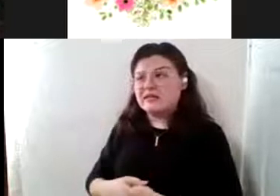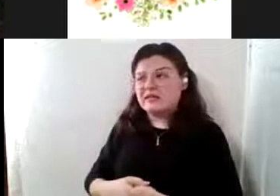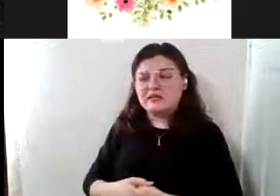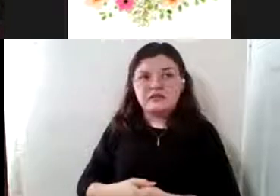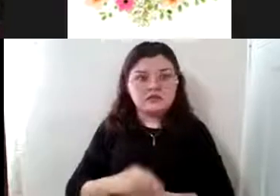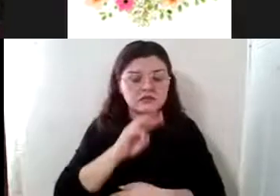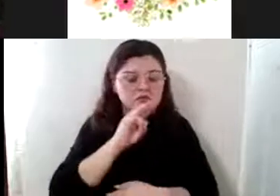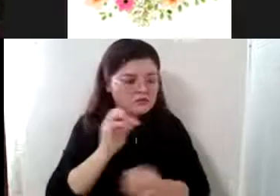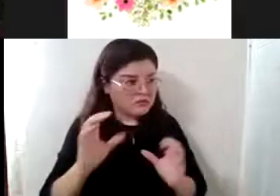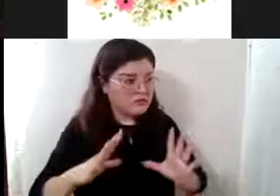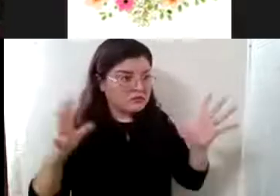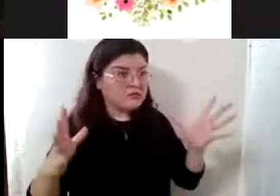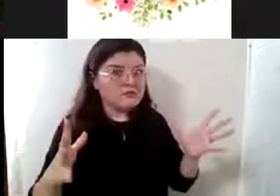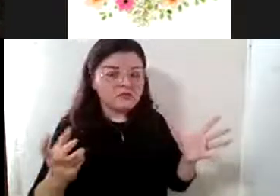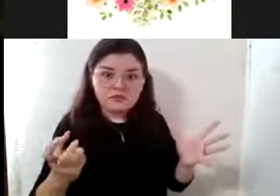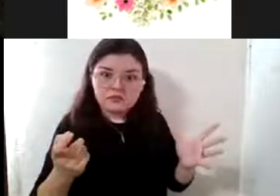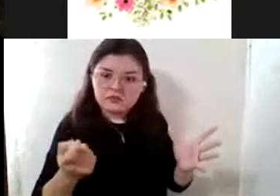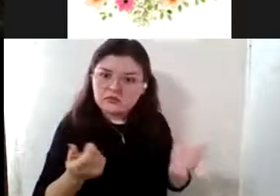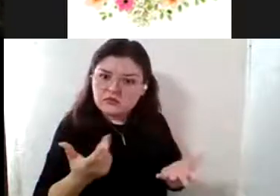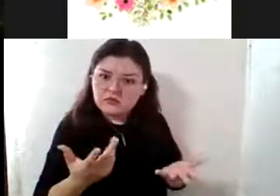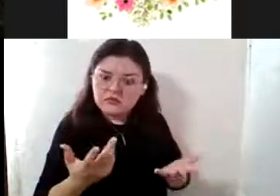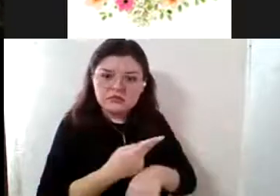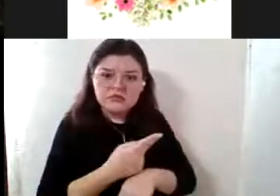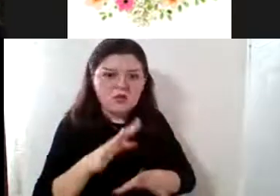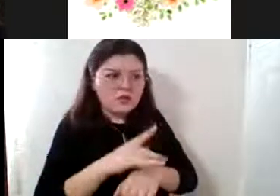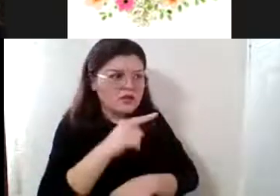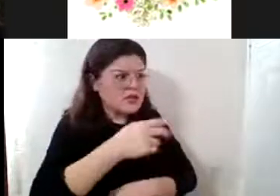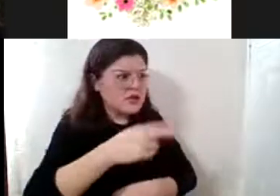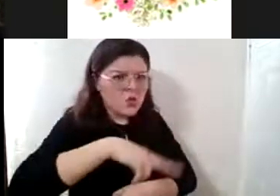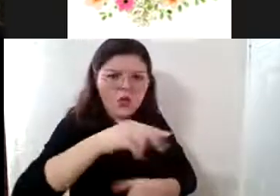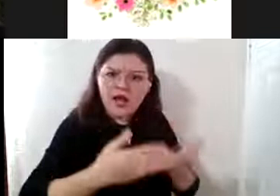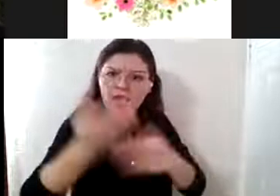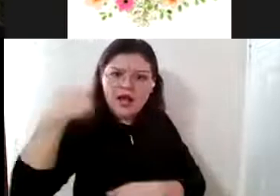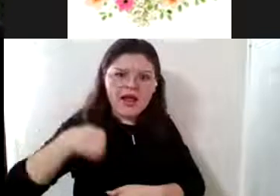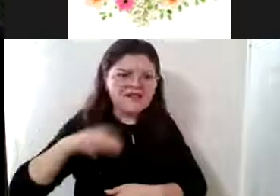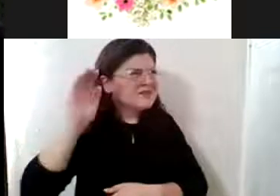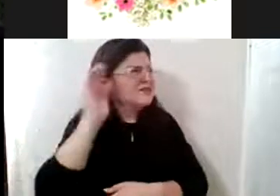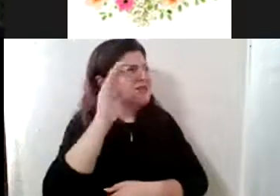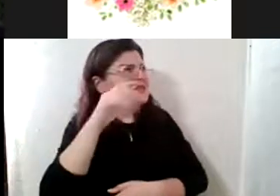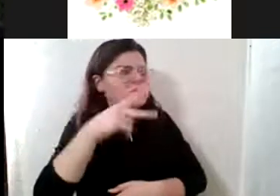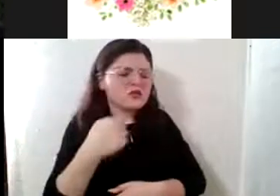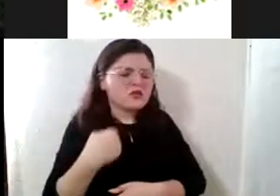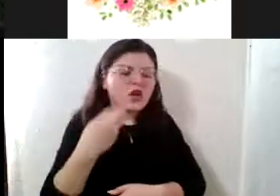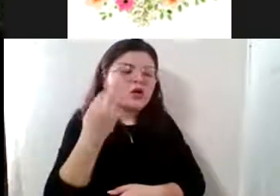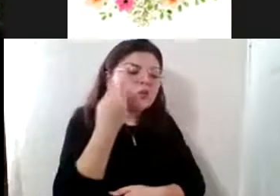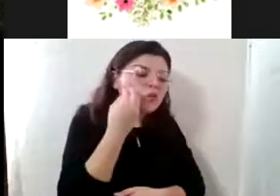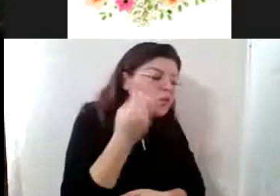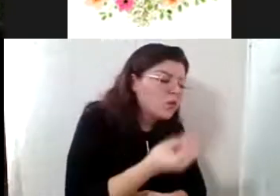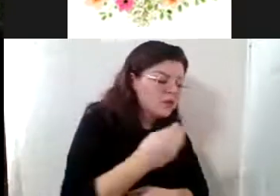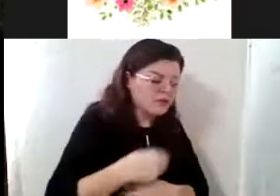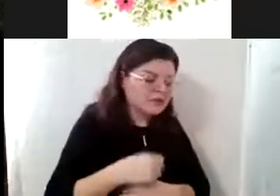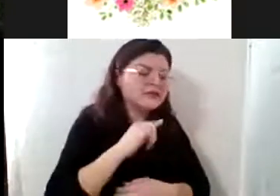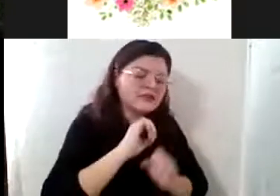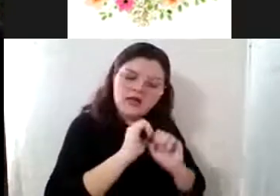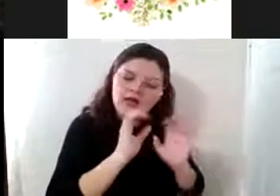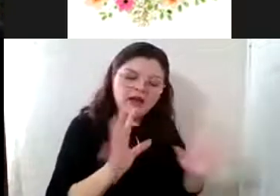se sorprendió un poco, porque Estela nunca se había quejado, pero le dio un beso y le contestó: claro, mi